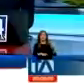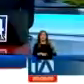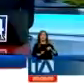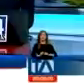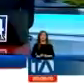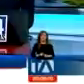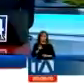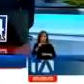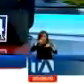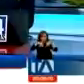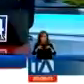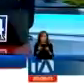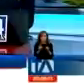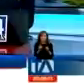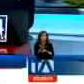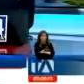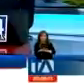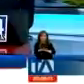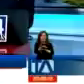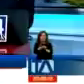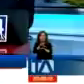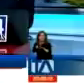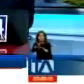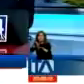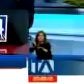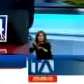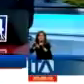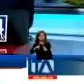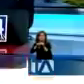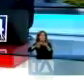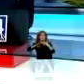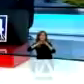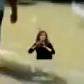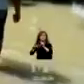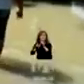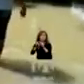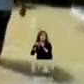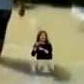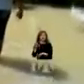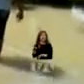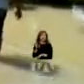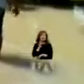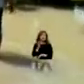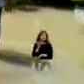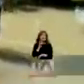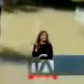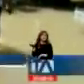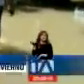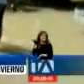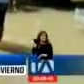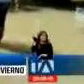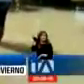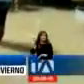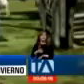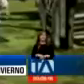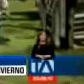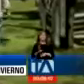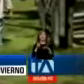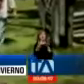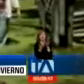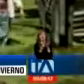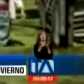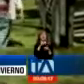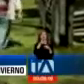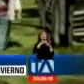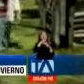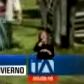cantón han dejado cultivos y comunidades afectadas. En estas condiciones se encuentra la parroquia